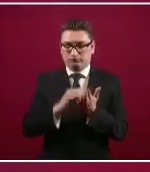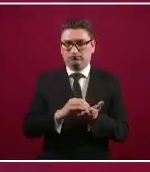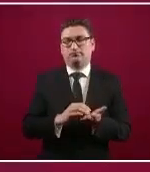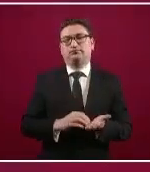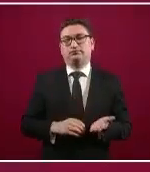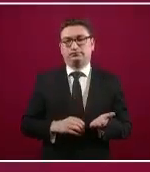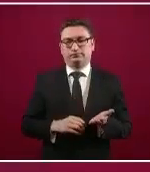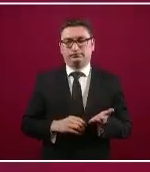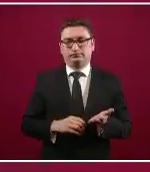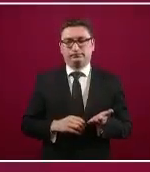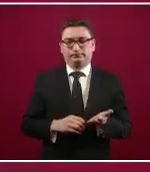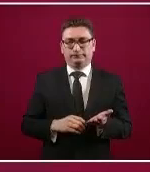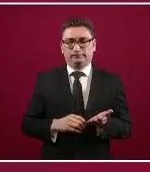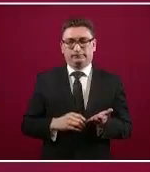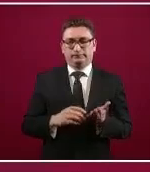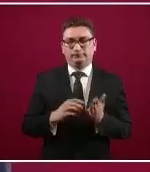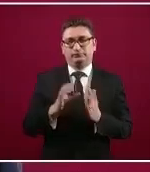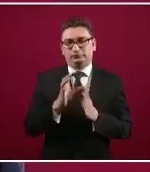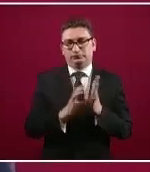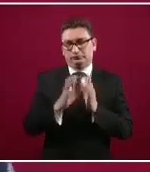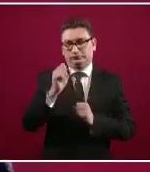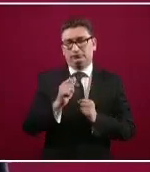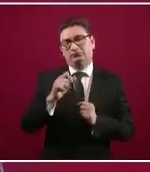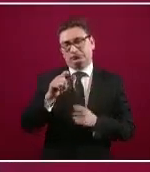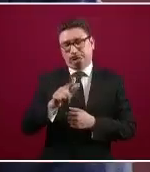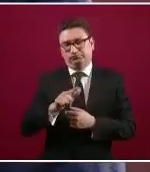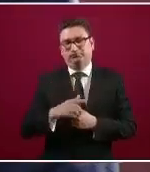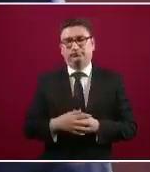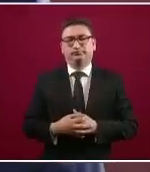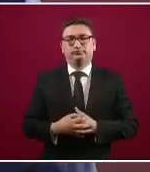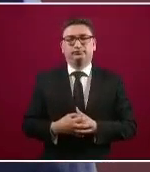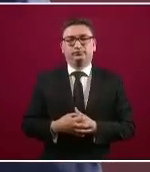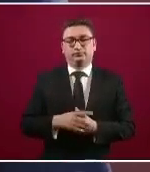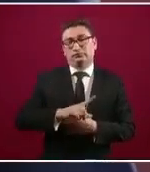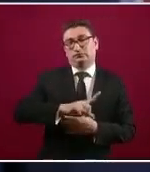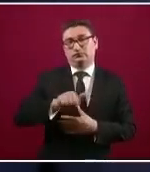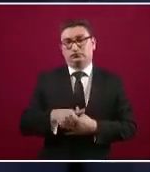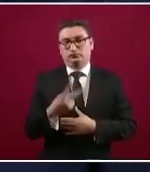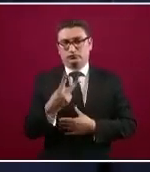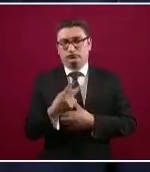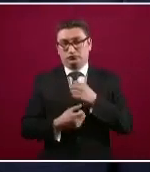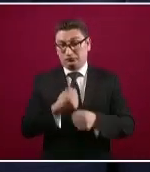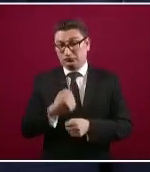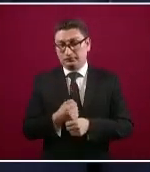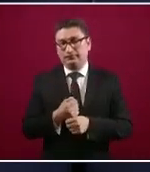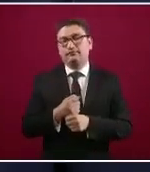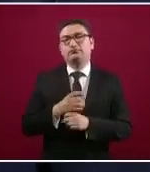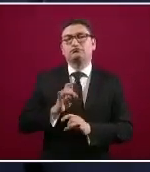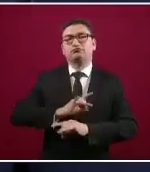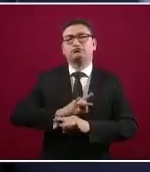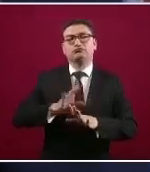Esto es en la Constitución del 17 y 2 años después es la traición